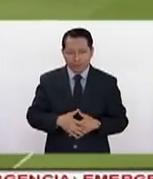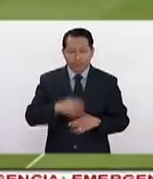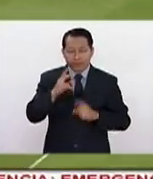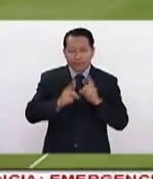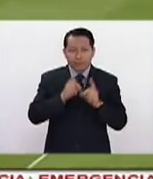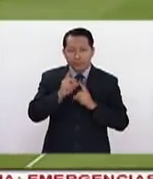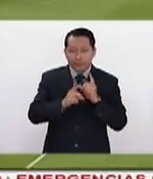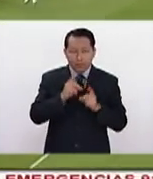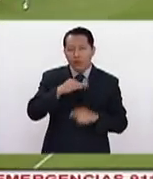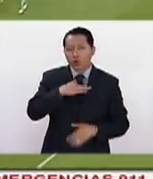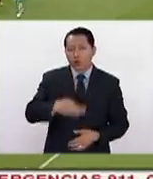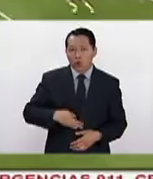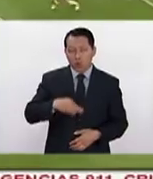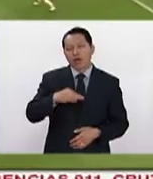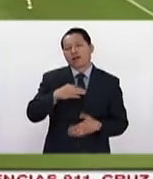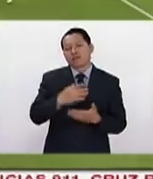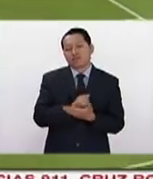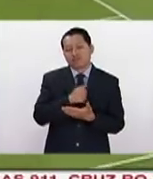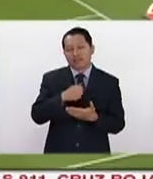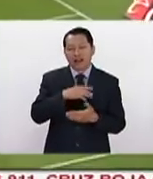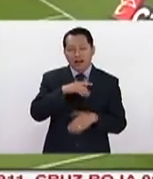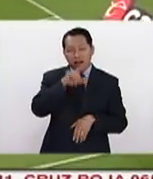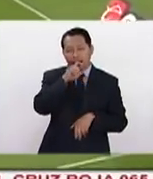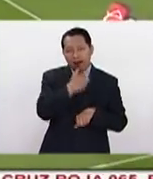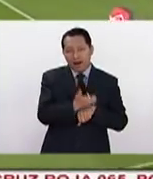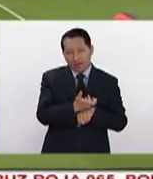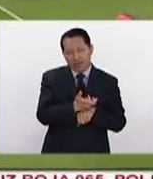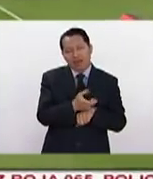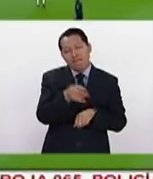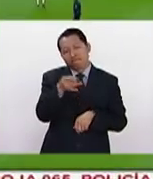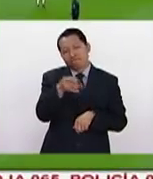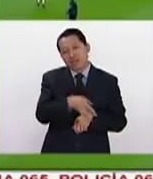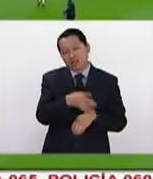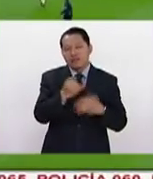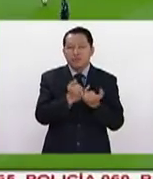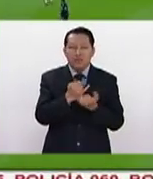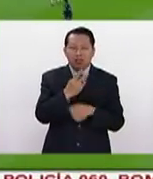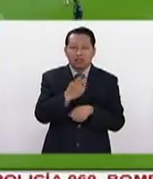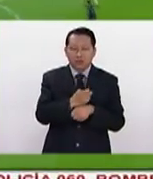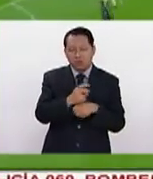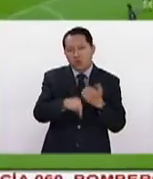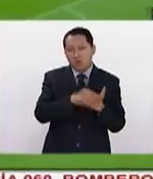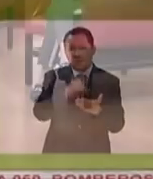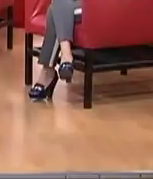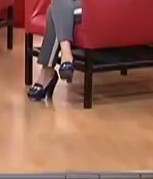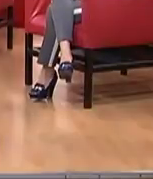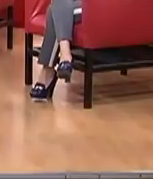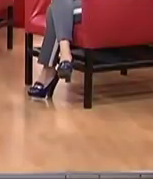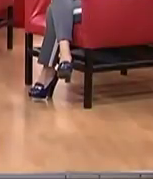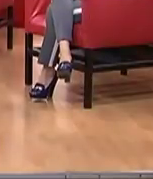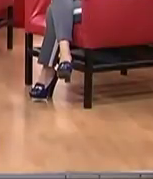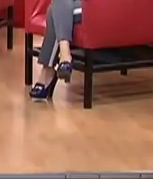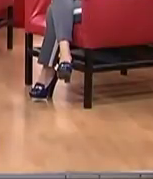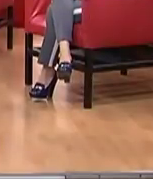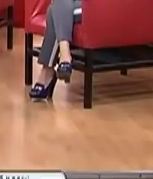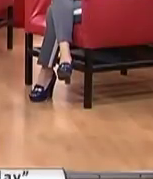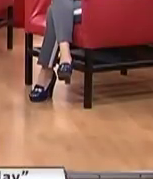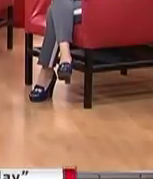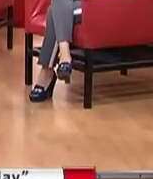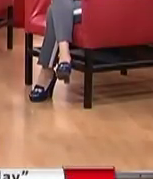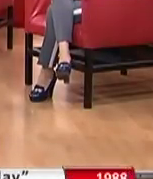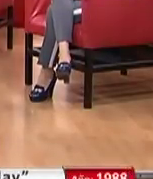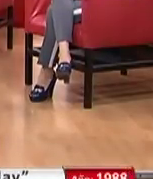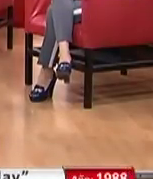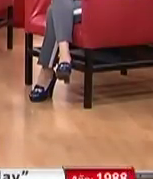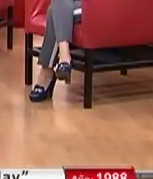en los deportes, Toluca arrebató el invicto al América y de paso la segunda posición general. Gracias por